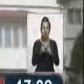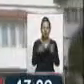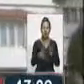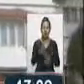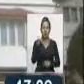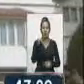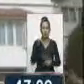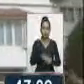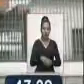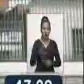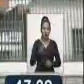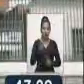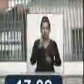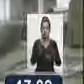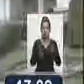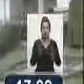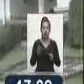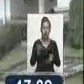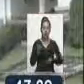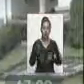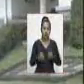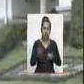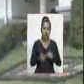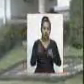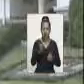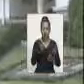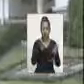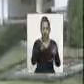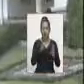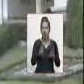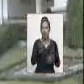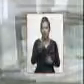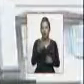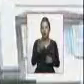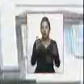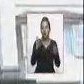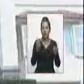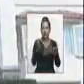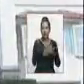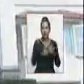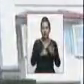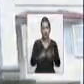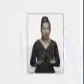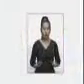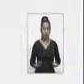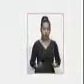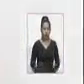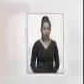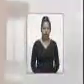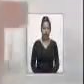emita lo más pronto un juicio general respecto a estas aseveraciones que instan a los hechos de discriminación